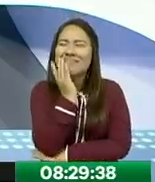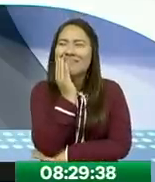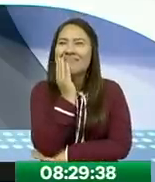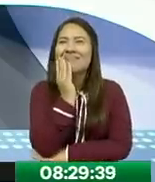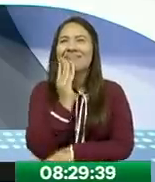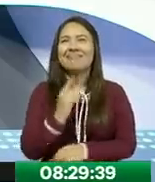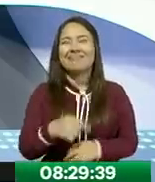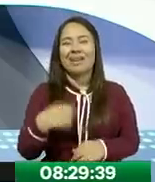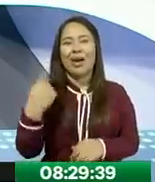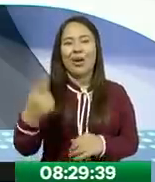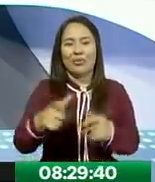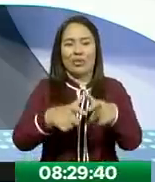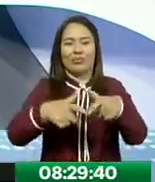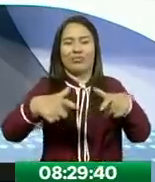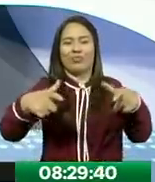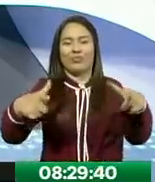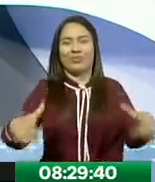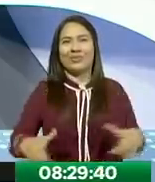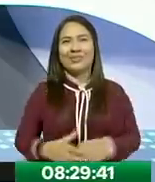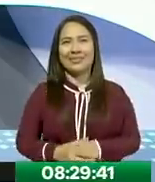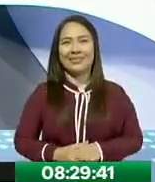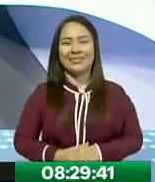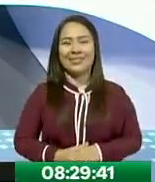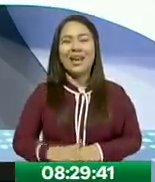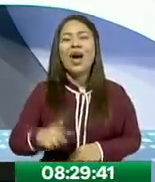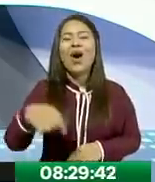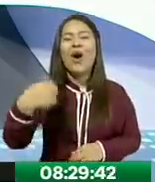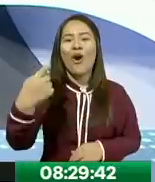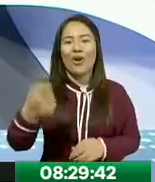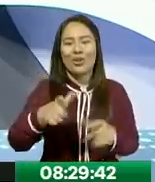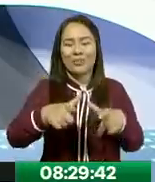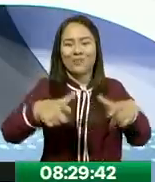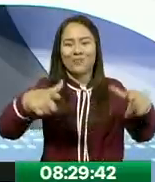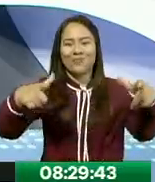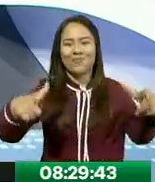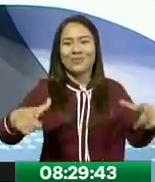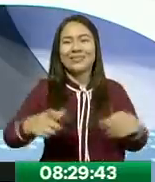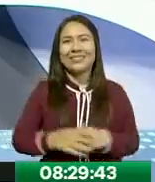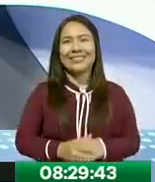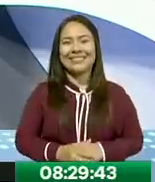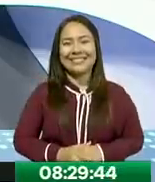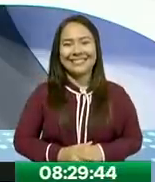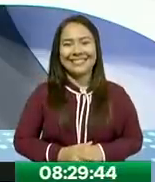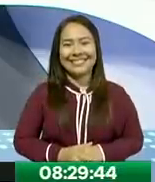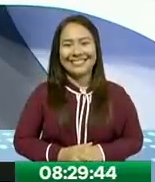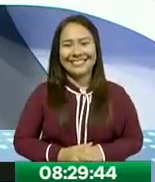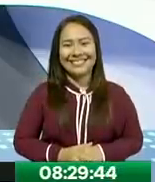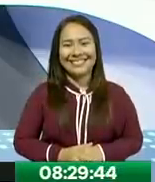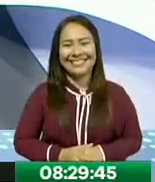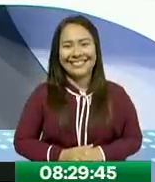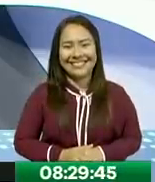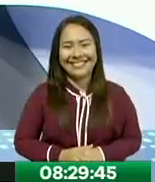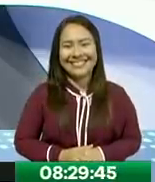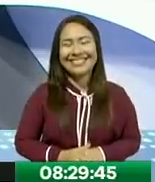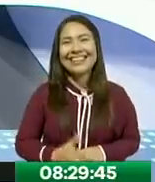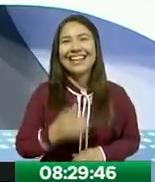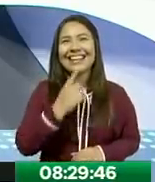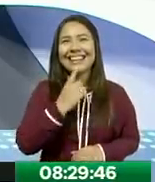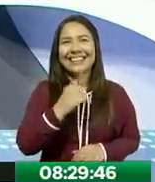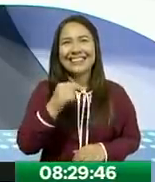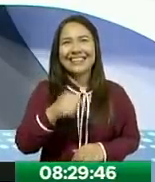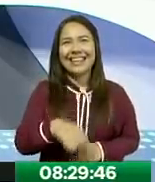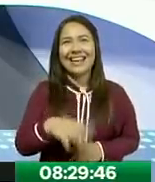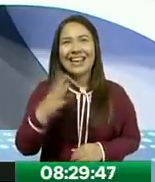unas piernas más gruesas. Y yo llevo. Otras piernas más gruesas de una presentadora. No. O quieren una piernita así, aquí